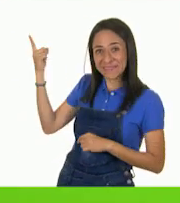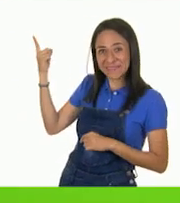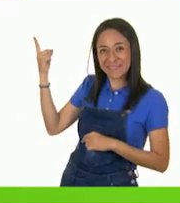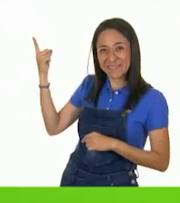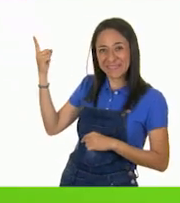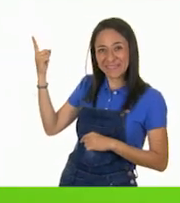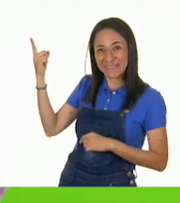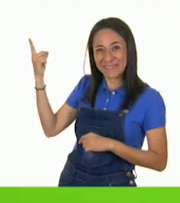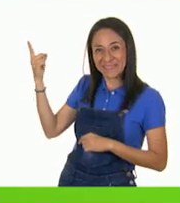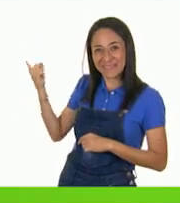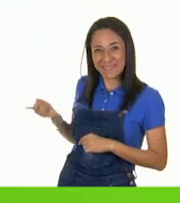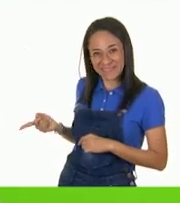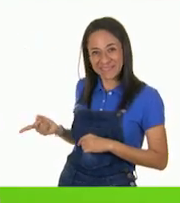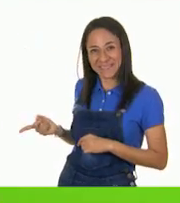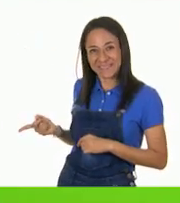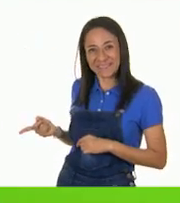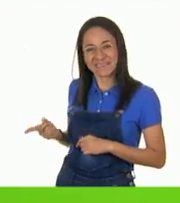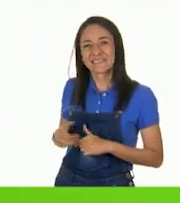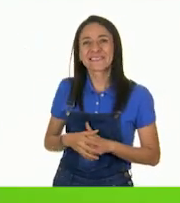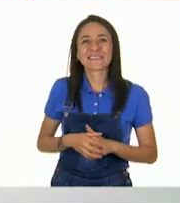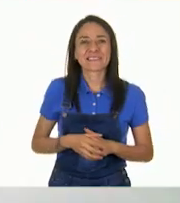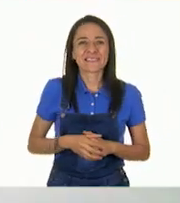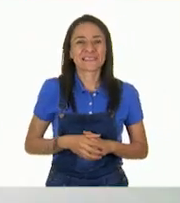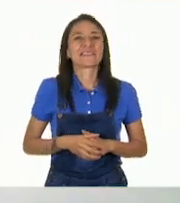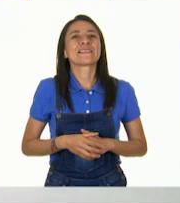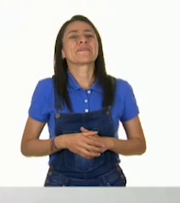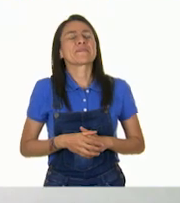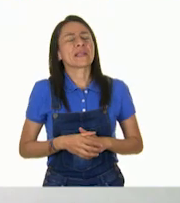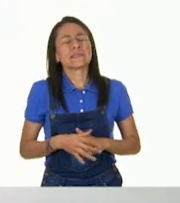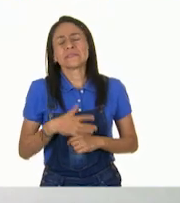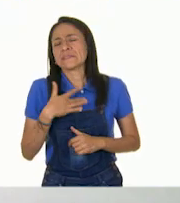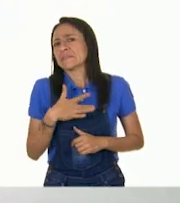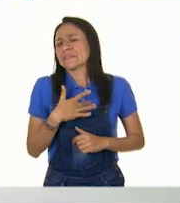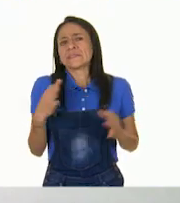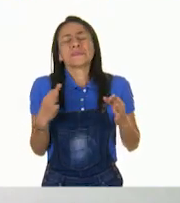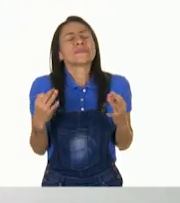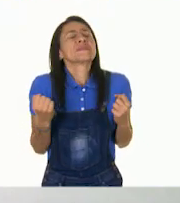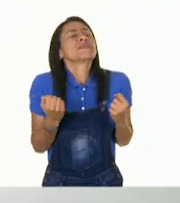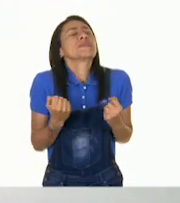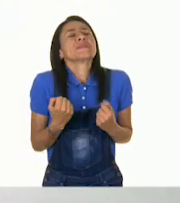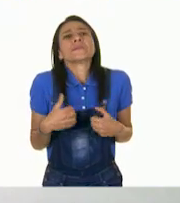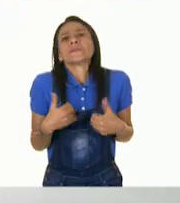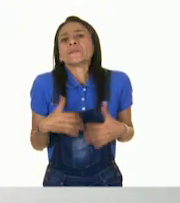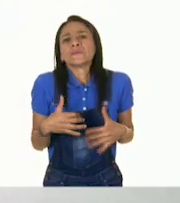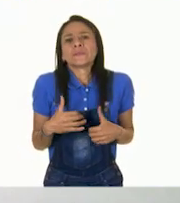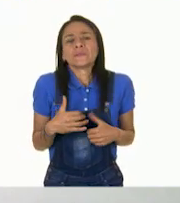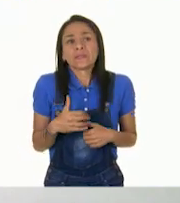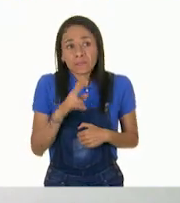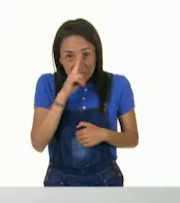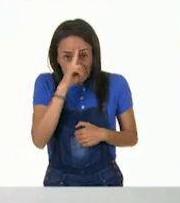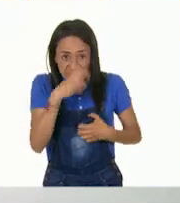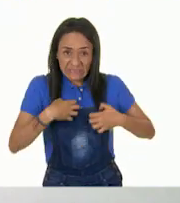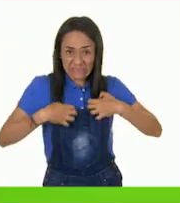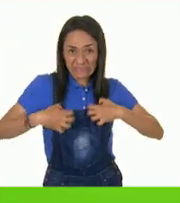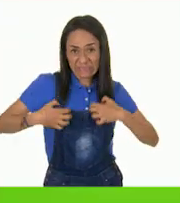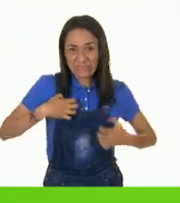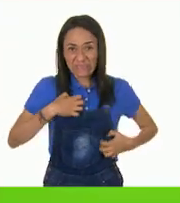arriba manos abajo hoy tengo mucho frío tengo comezón